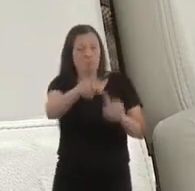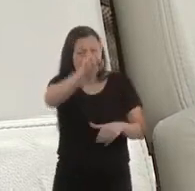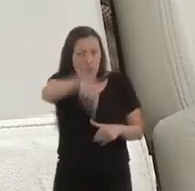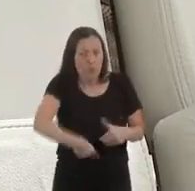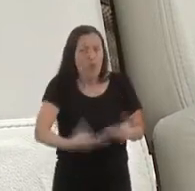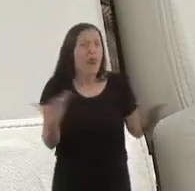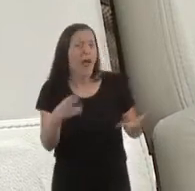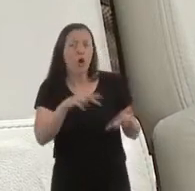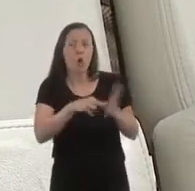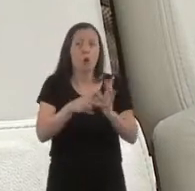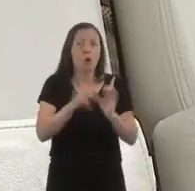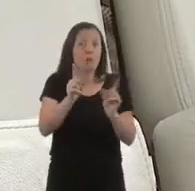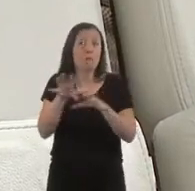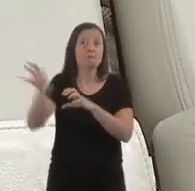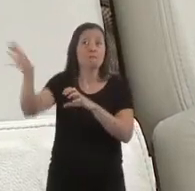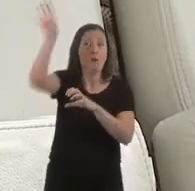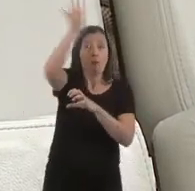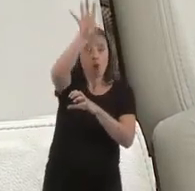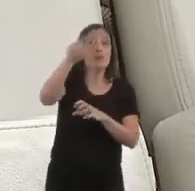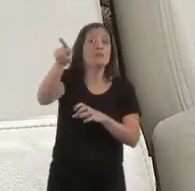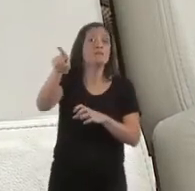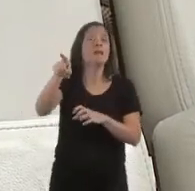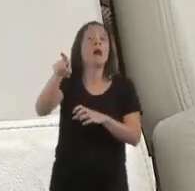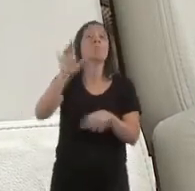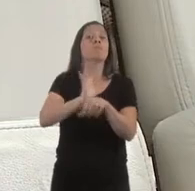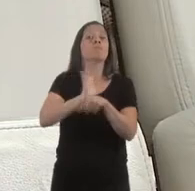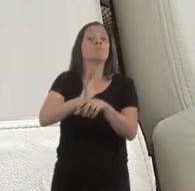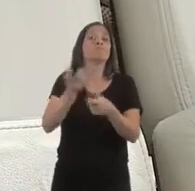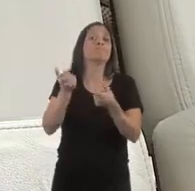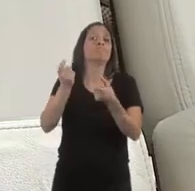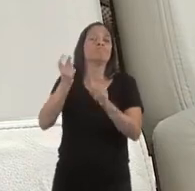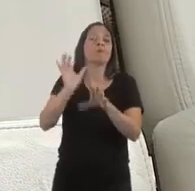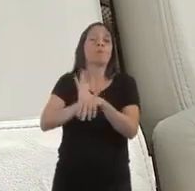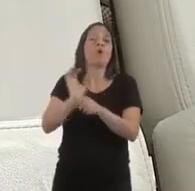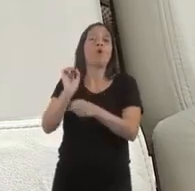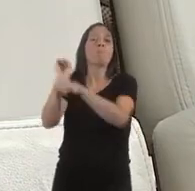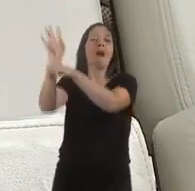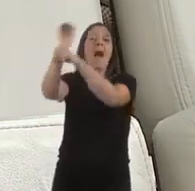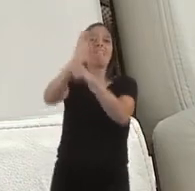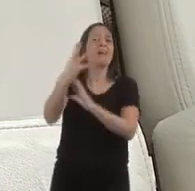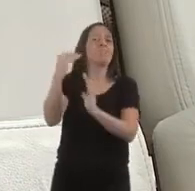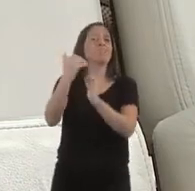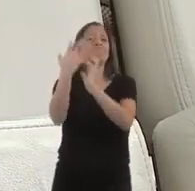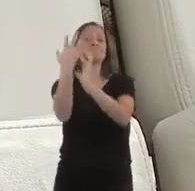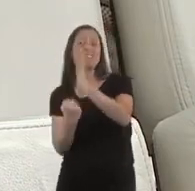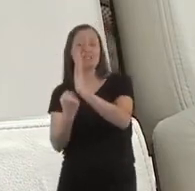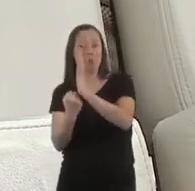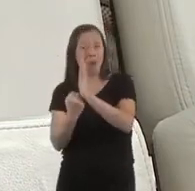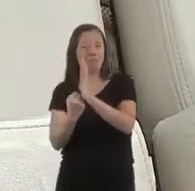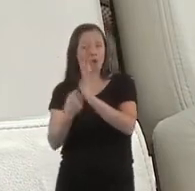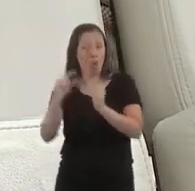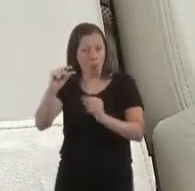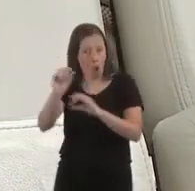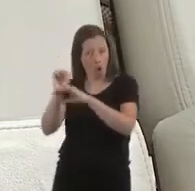las provincias, como es coparticipable, reciban muchos menos ingresos? Y el otro tema que le